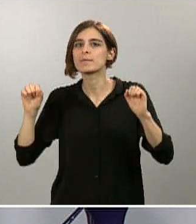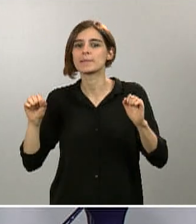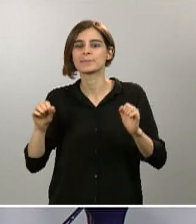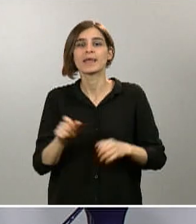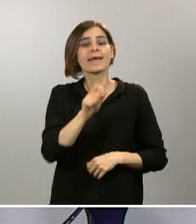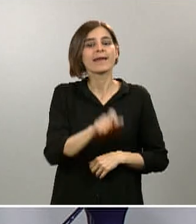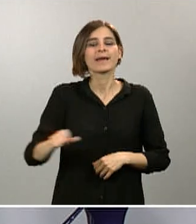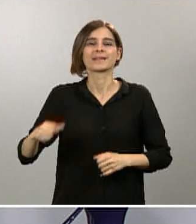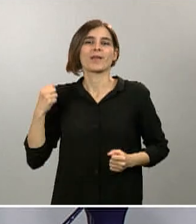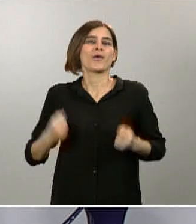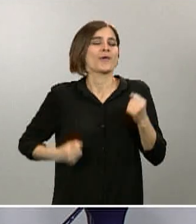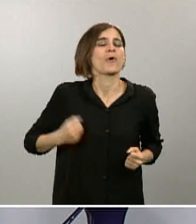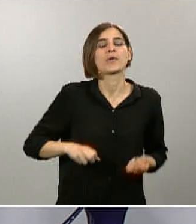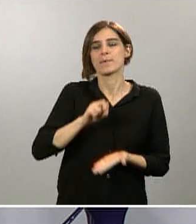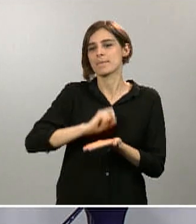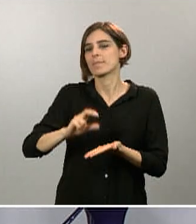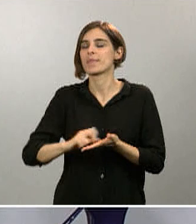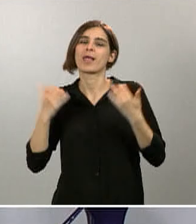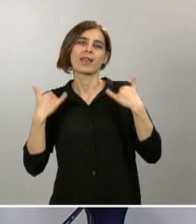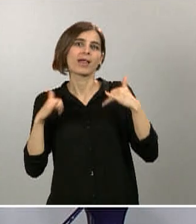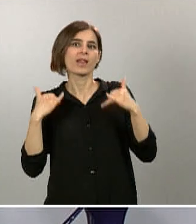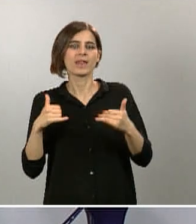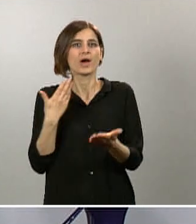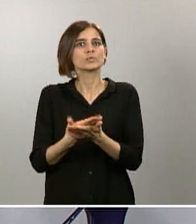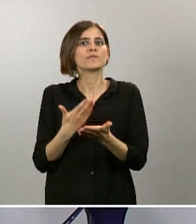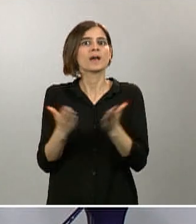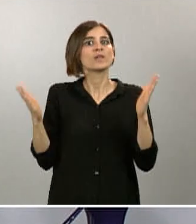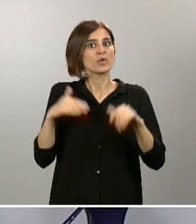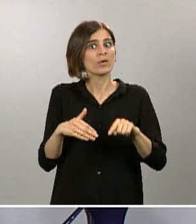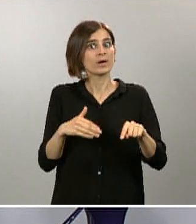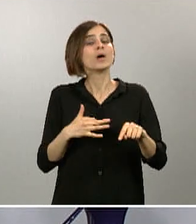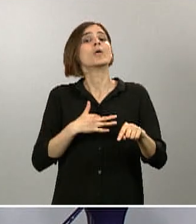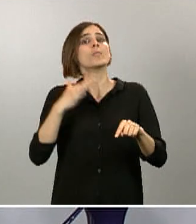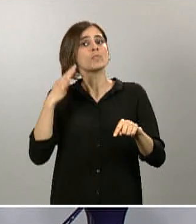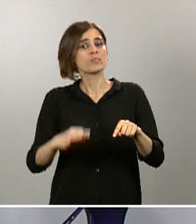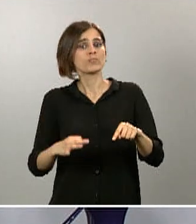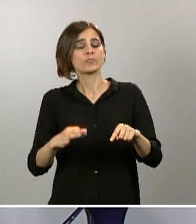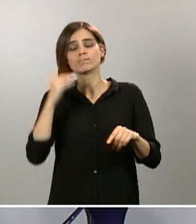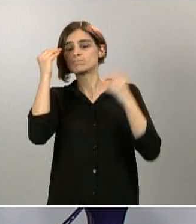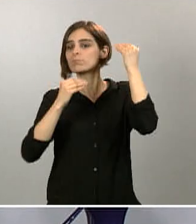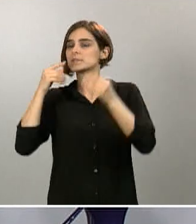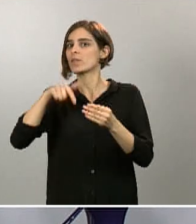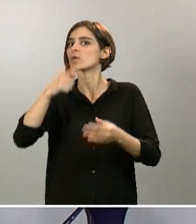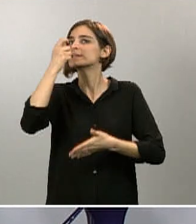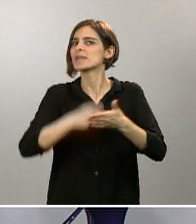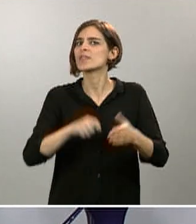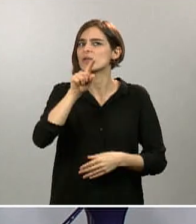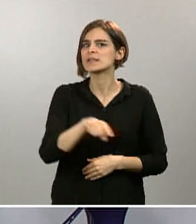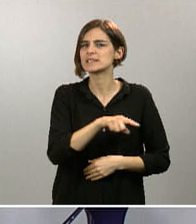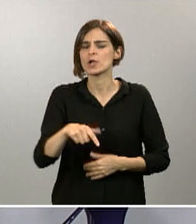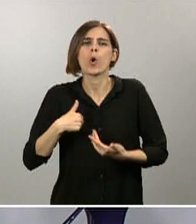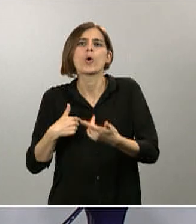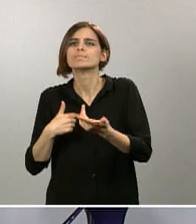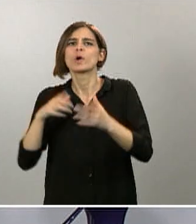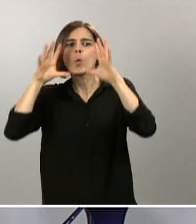sin justificación alguna están siendo susceptibles de presentarse propuestas de sanción. Si están siendo recriminados o, como ha